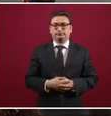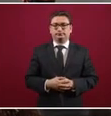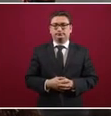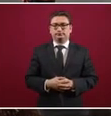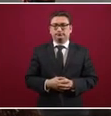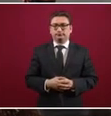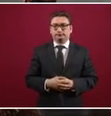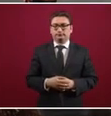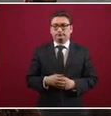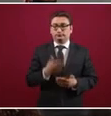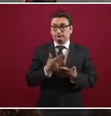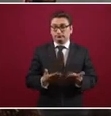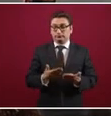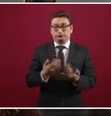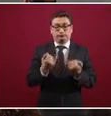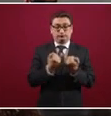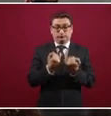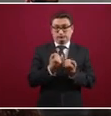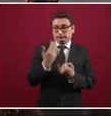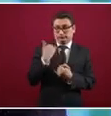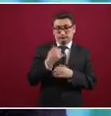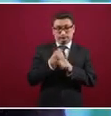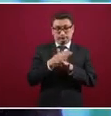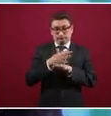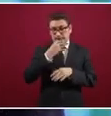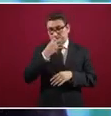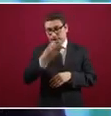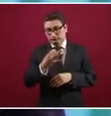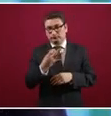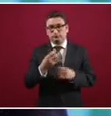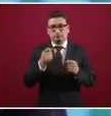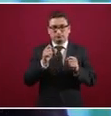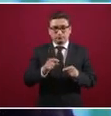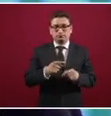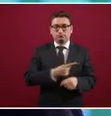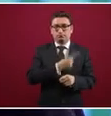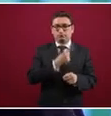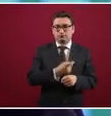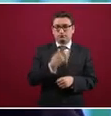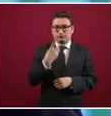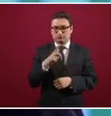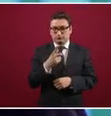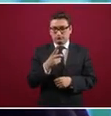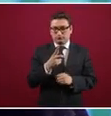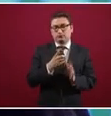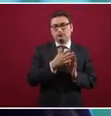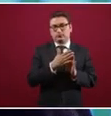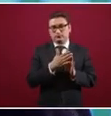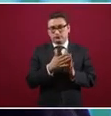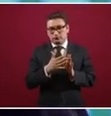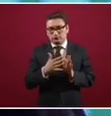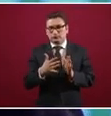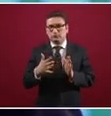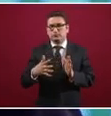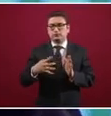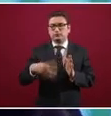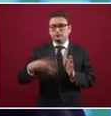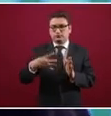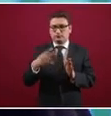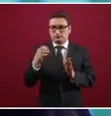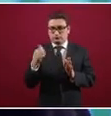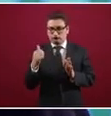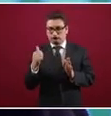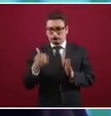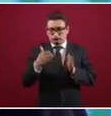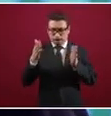ahora bien tal como habíamos venido informando anteriormente tenemos desde el 1º de diciembre hasta el 14 de agosto que fue